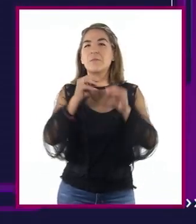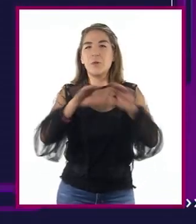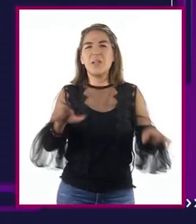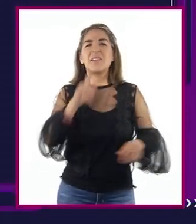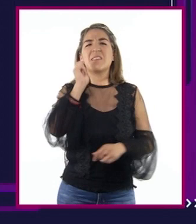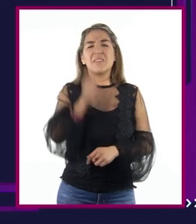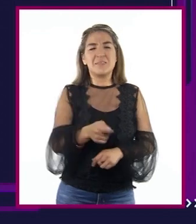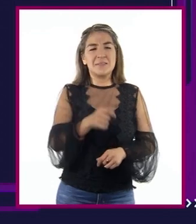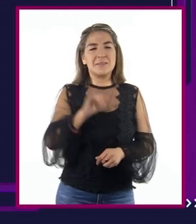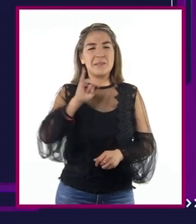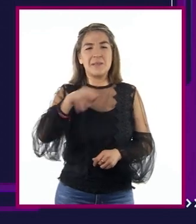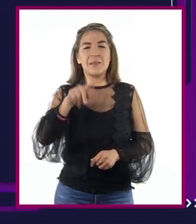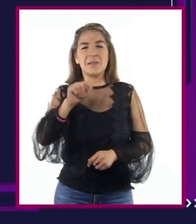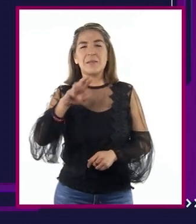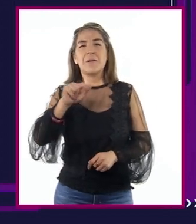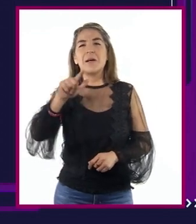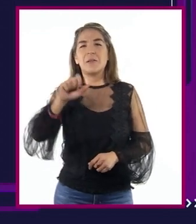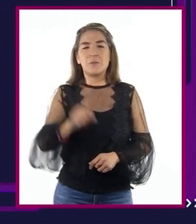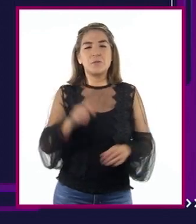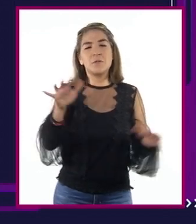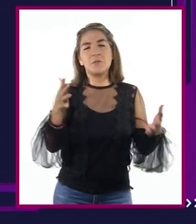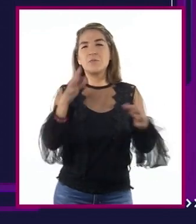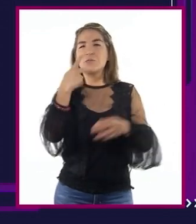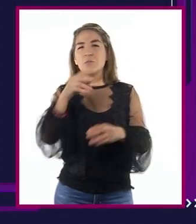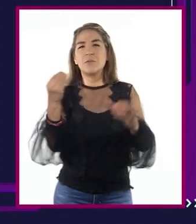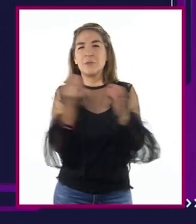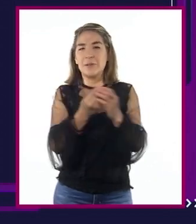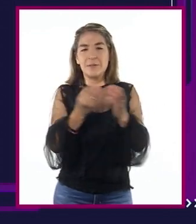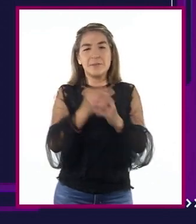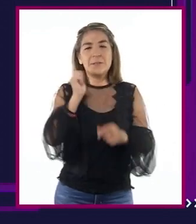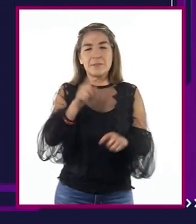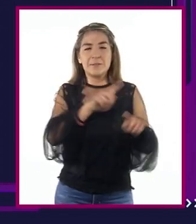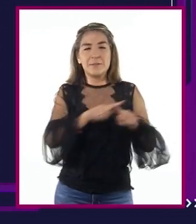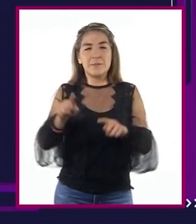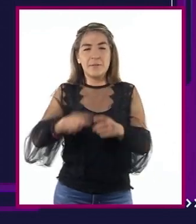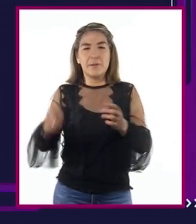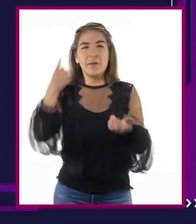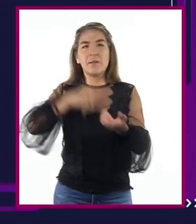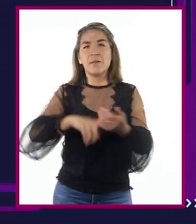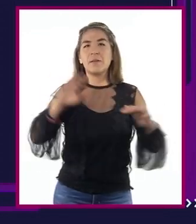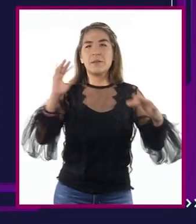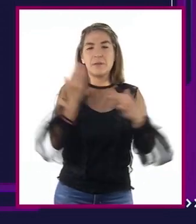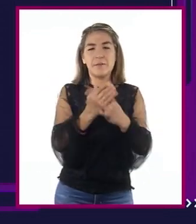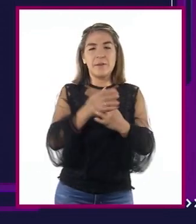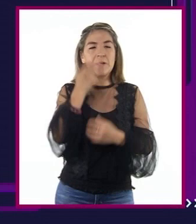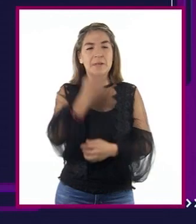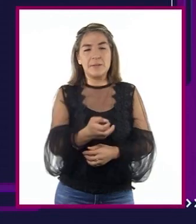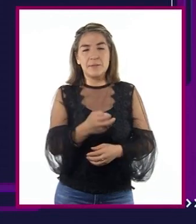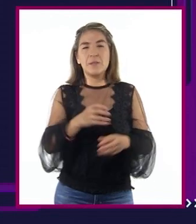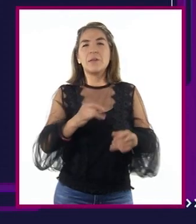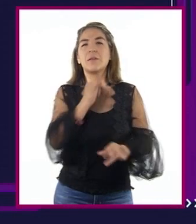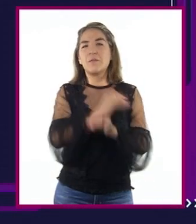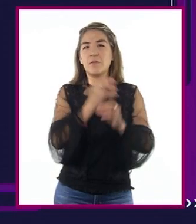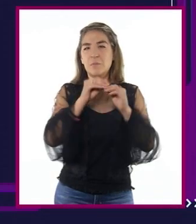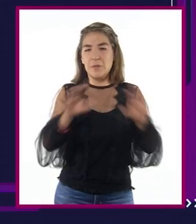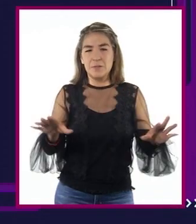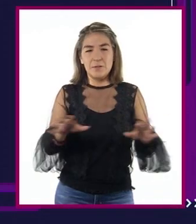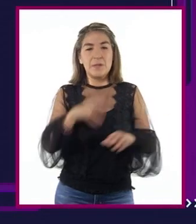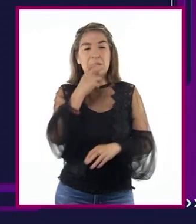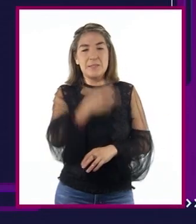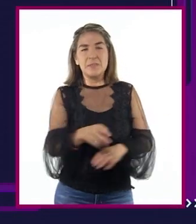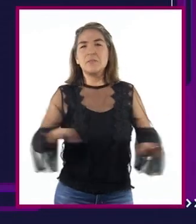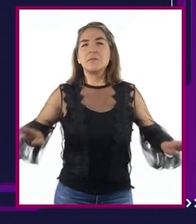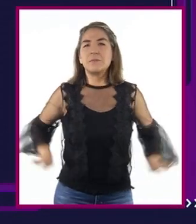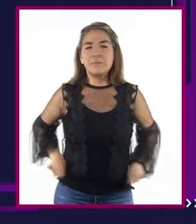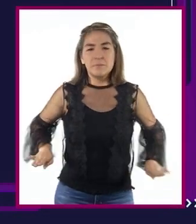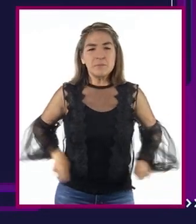son los intervalos o clases. Son las partes en que se divide un conjunto de datos. Estas